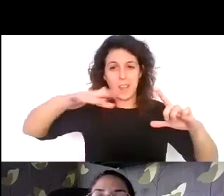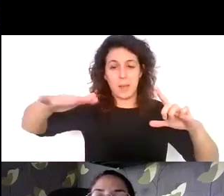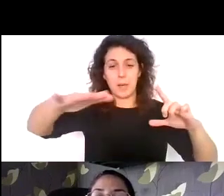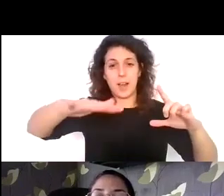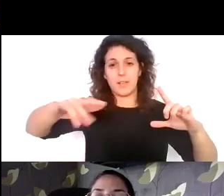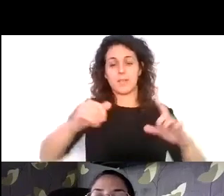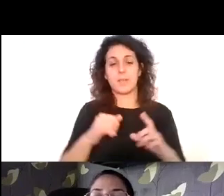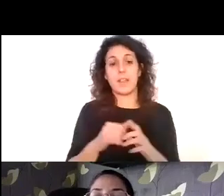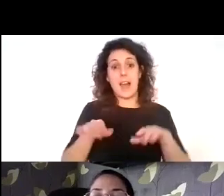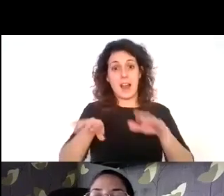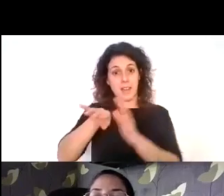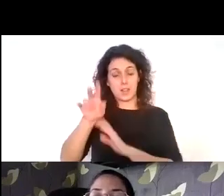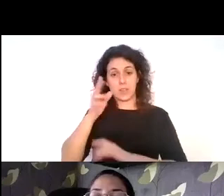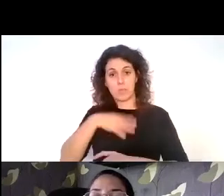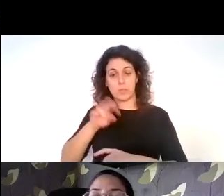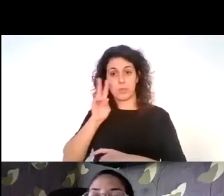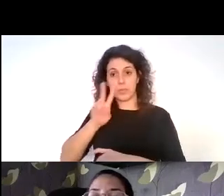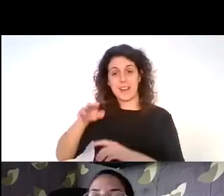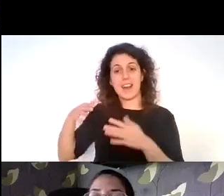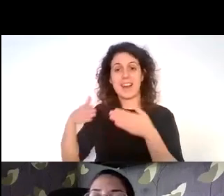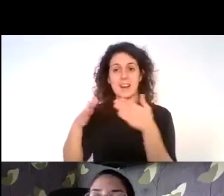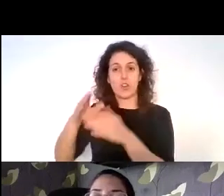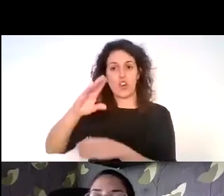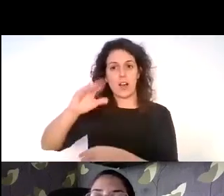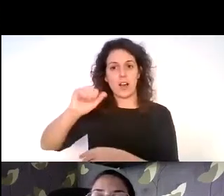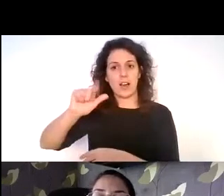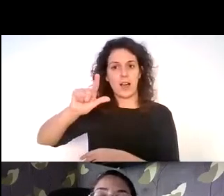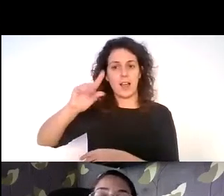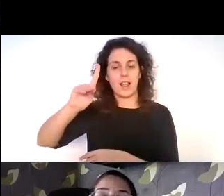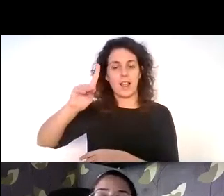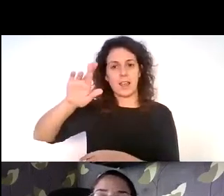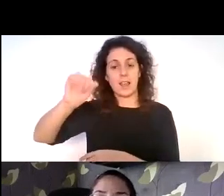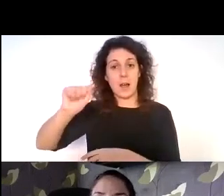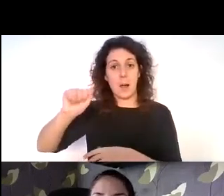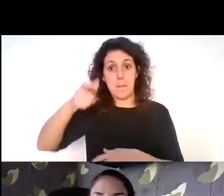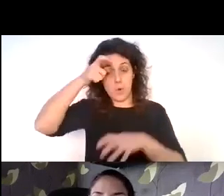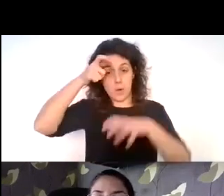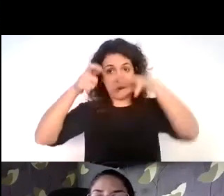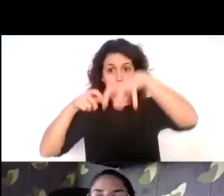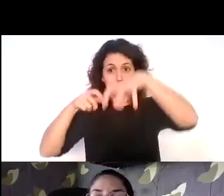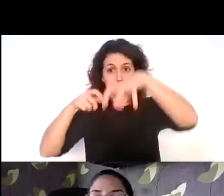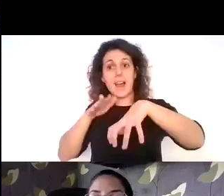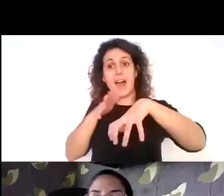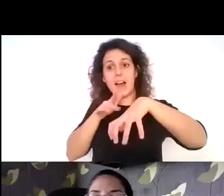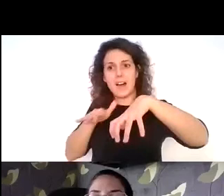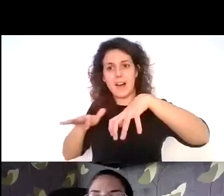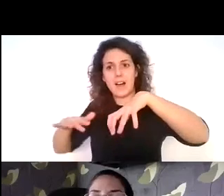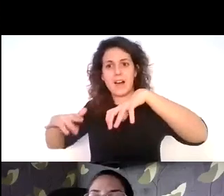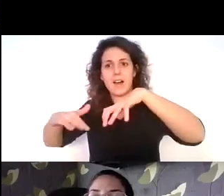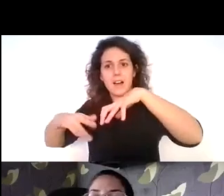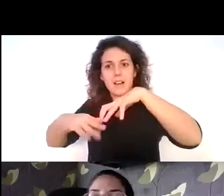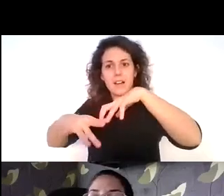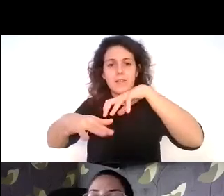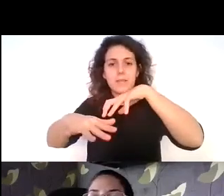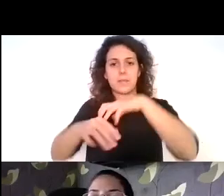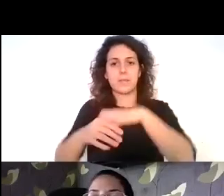derecha podemos apreciar el río Caldera, bordeando al pueblo. El agua parece de cristal y baja en pequeñas corrientes. En